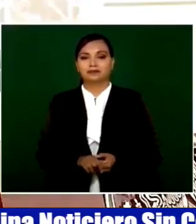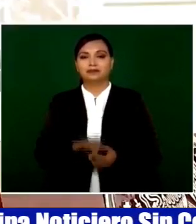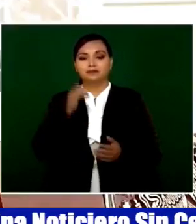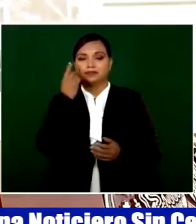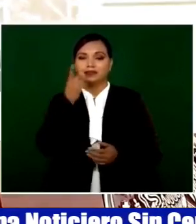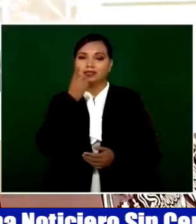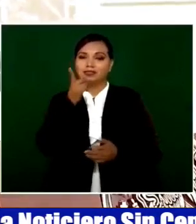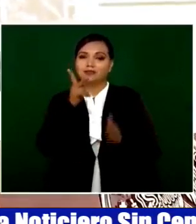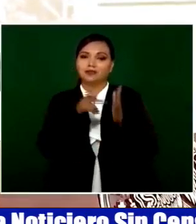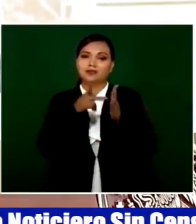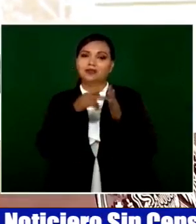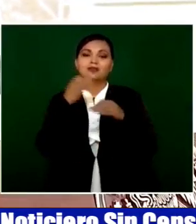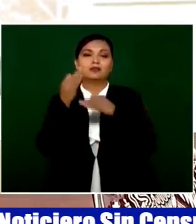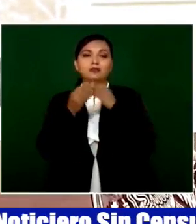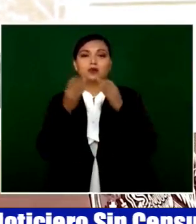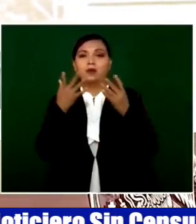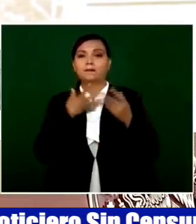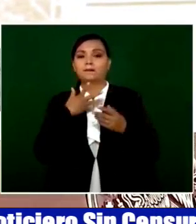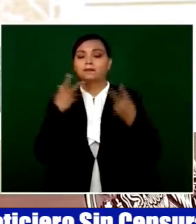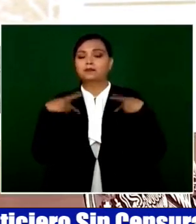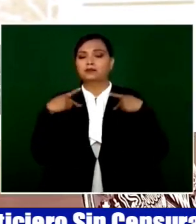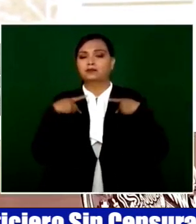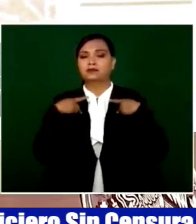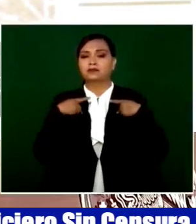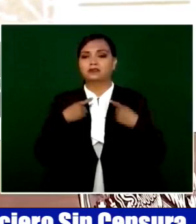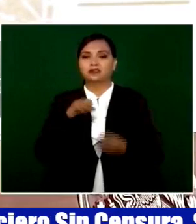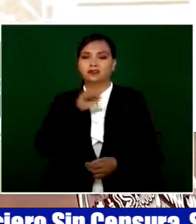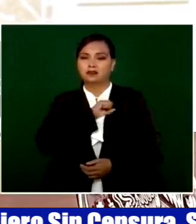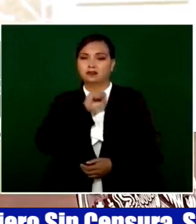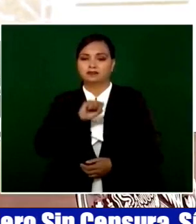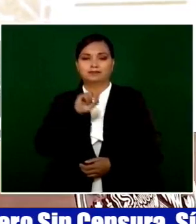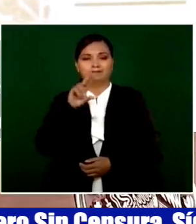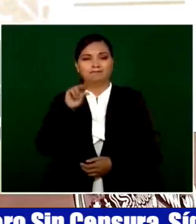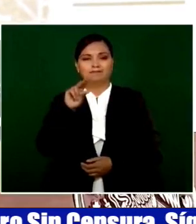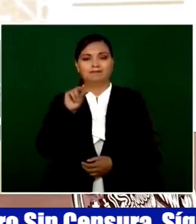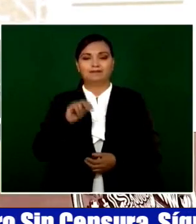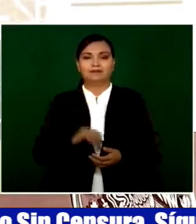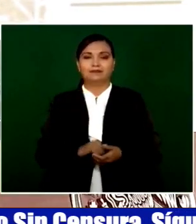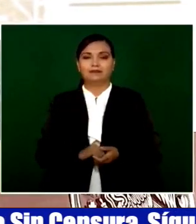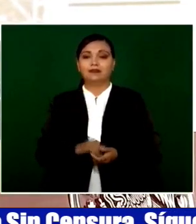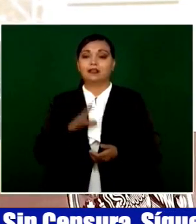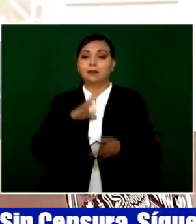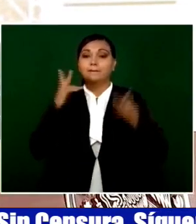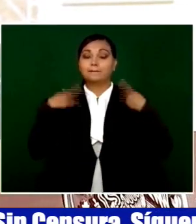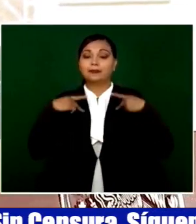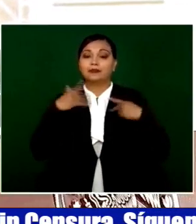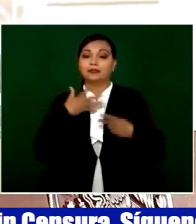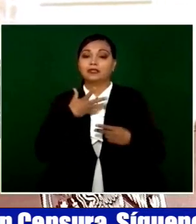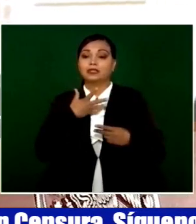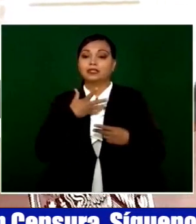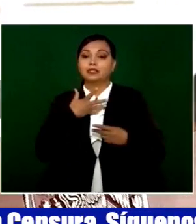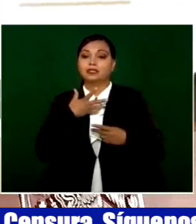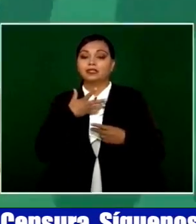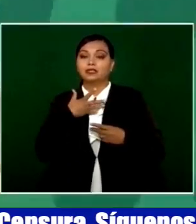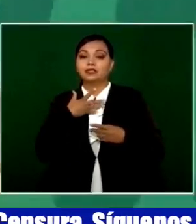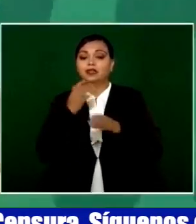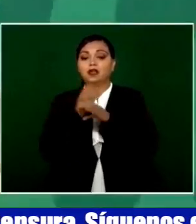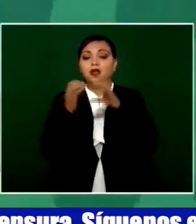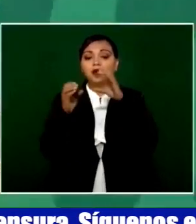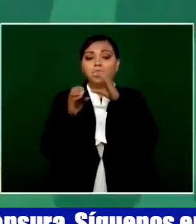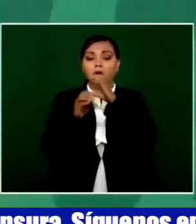repetir, no todo el que tiene es malvado. Hay gente que tiene un patrimonio que lo